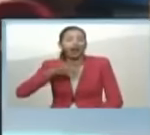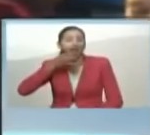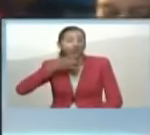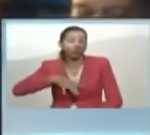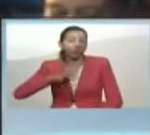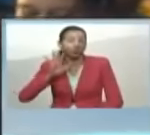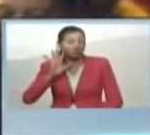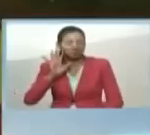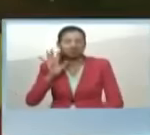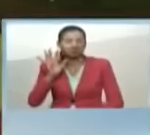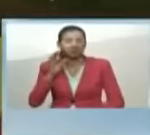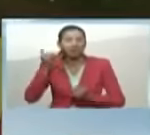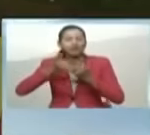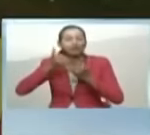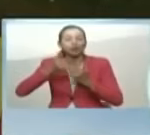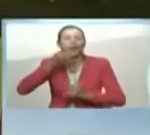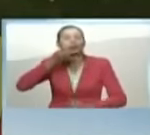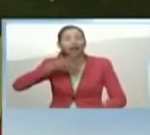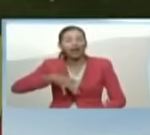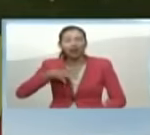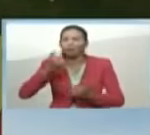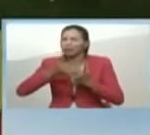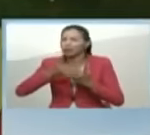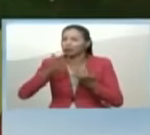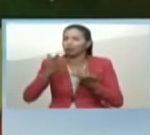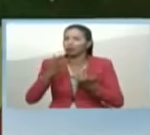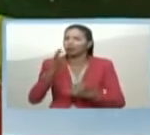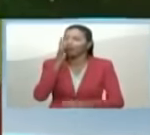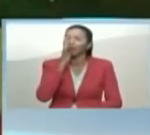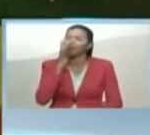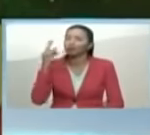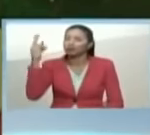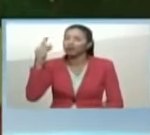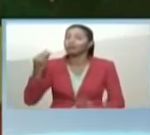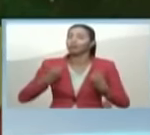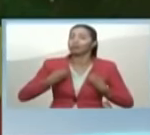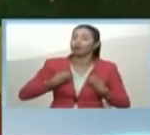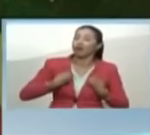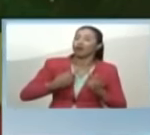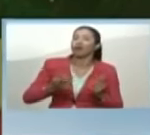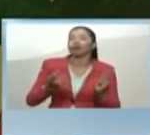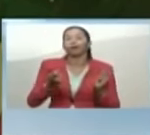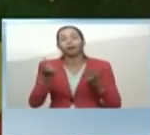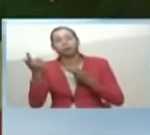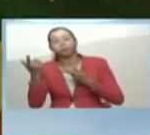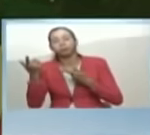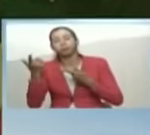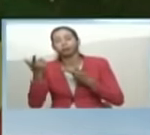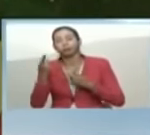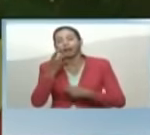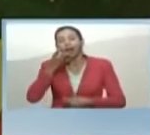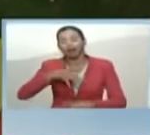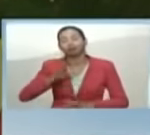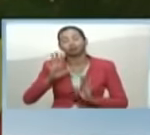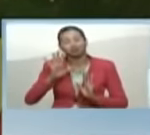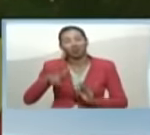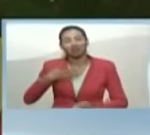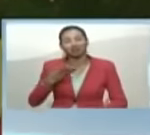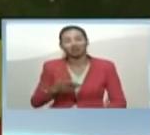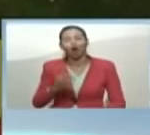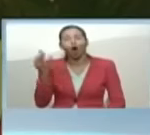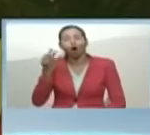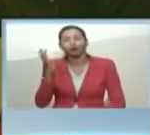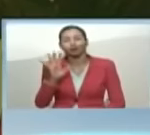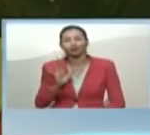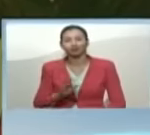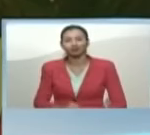Claro, Bombacé no. Ah, puede ser un francés que vivió en Italia. Después supuestamente se italiano, sí. Exactamente. ¿Ah?